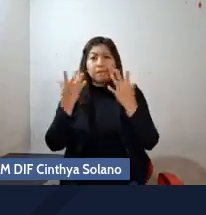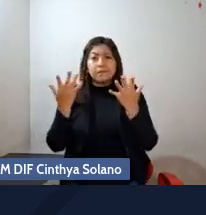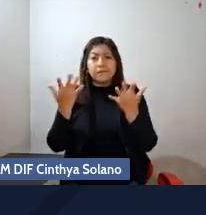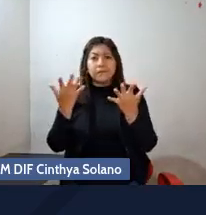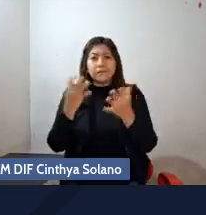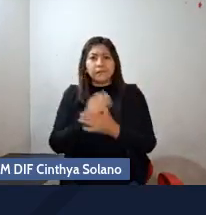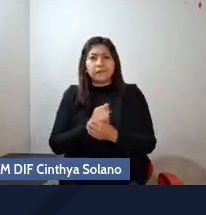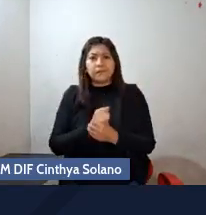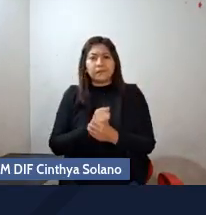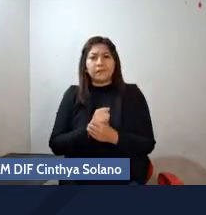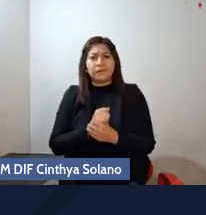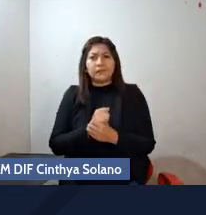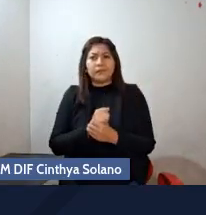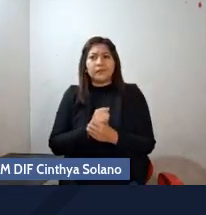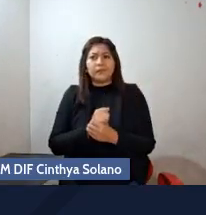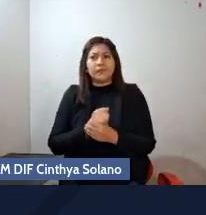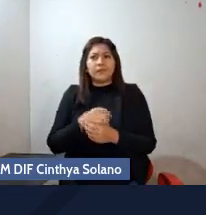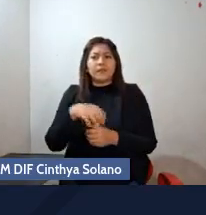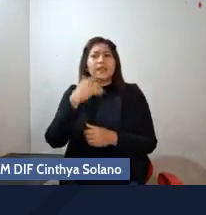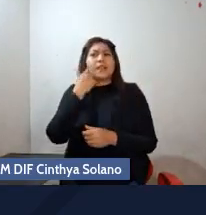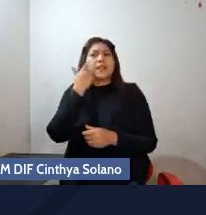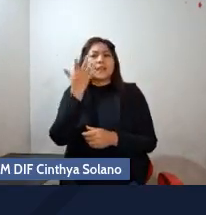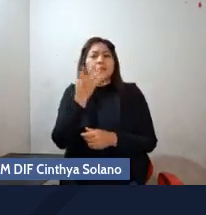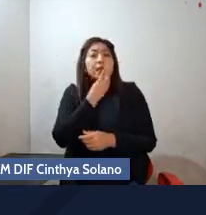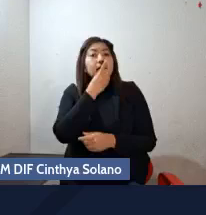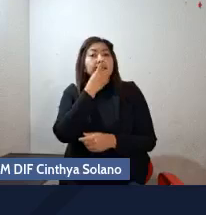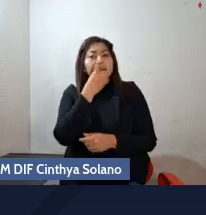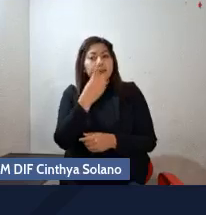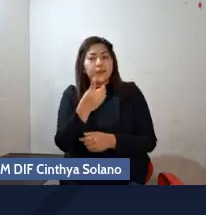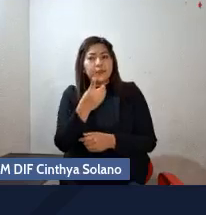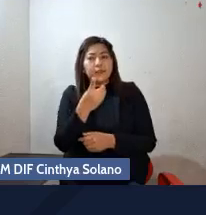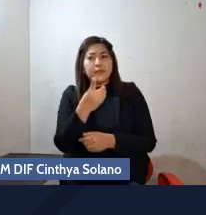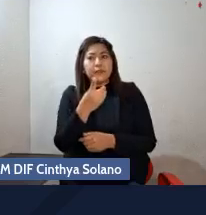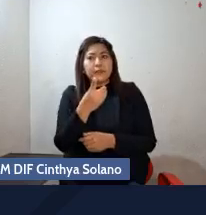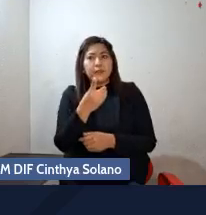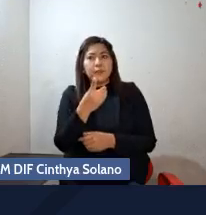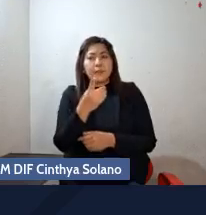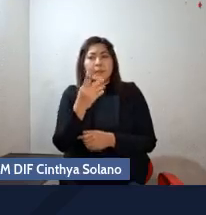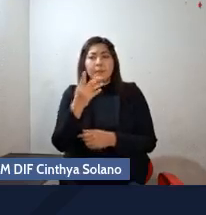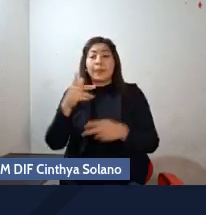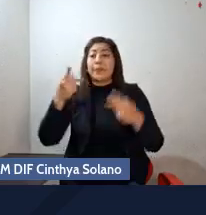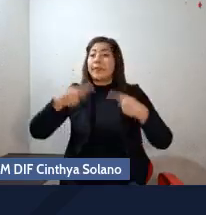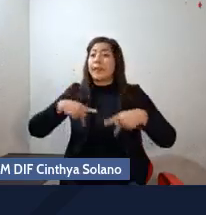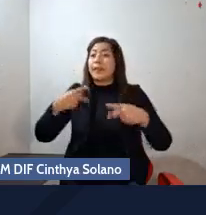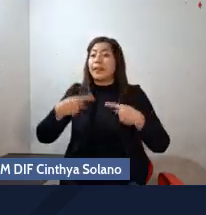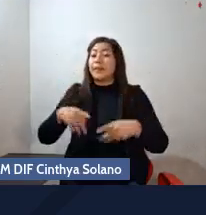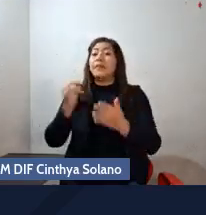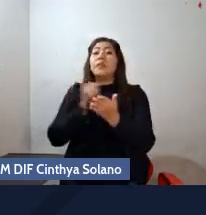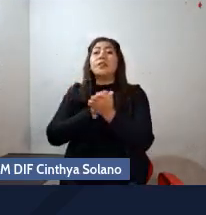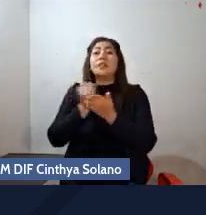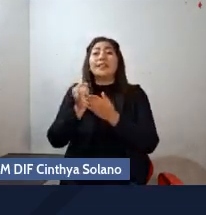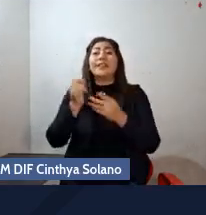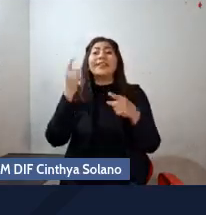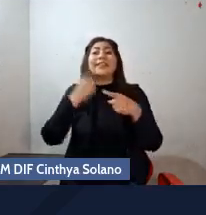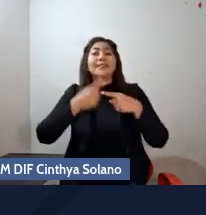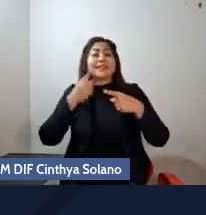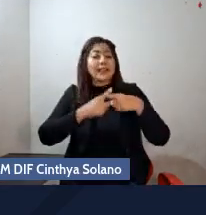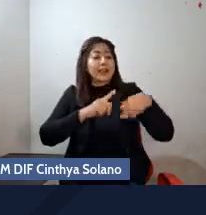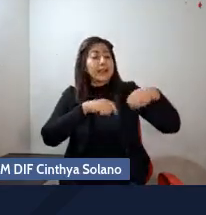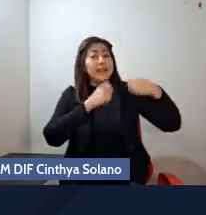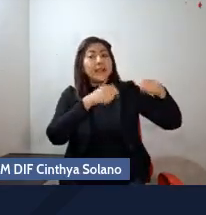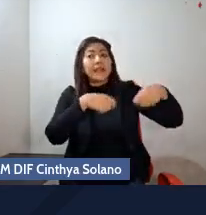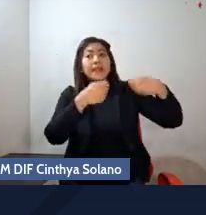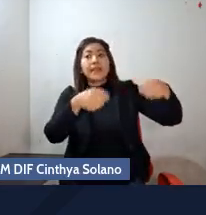Obviamente también quisiera resaltar que la persona puede determinar a quién dejar sus bienes. Puede